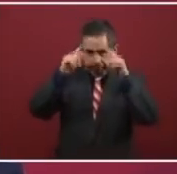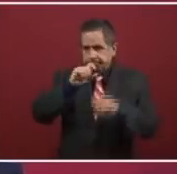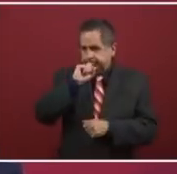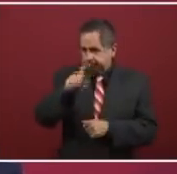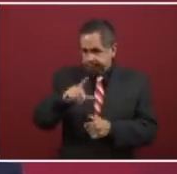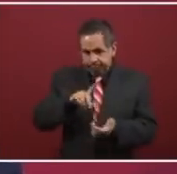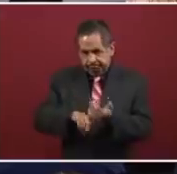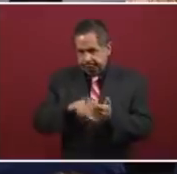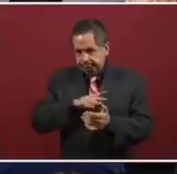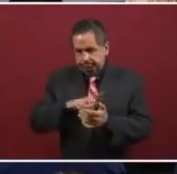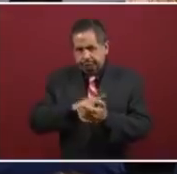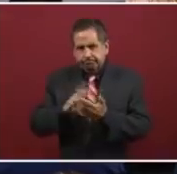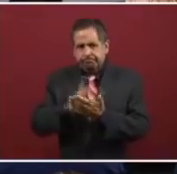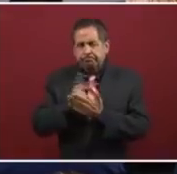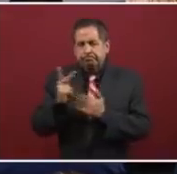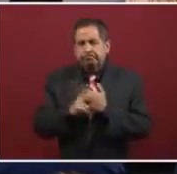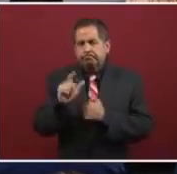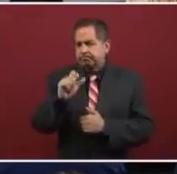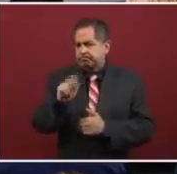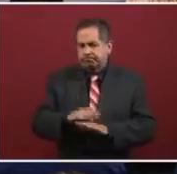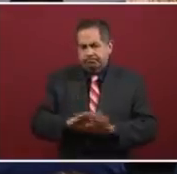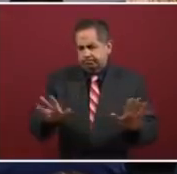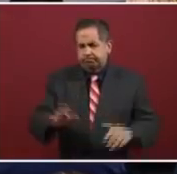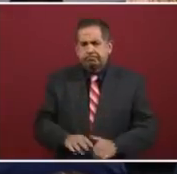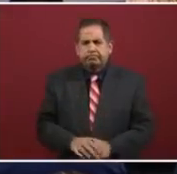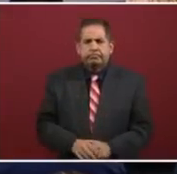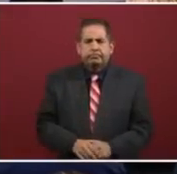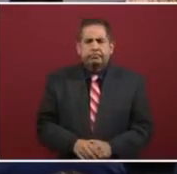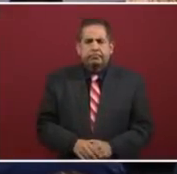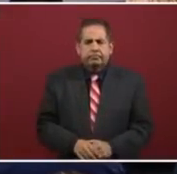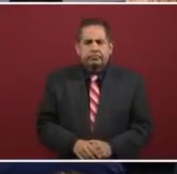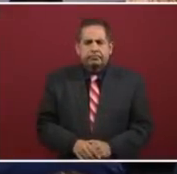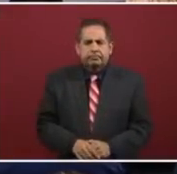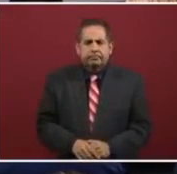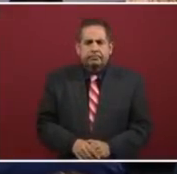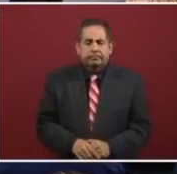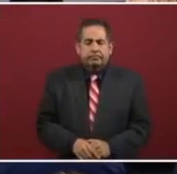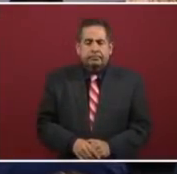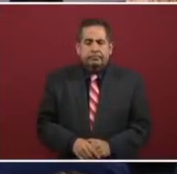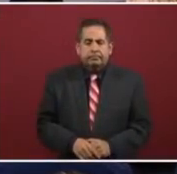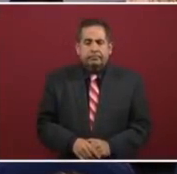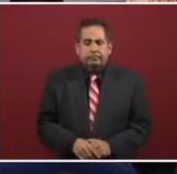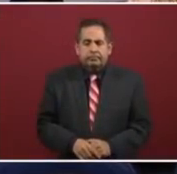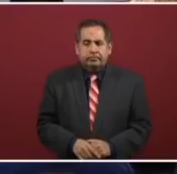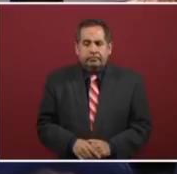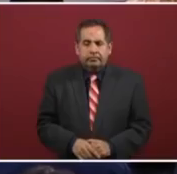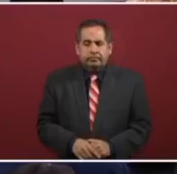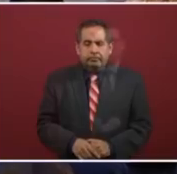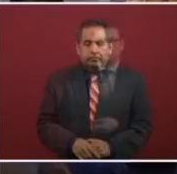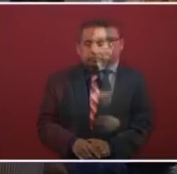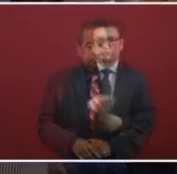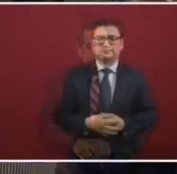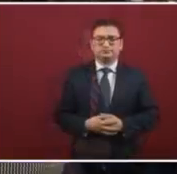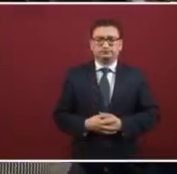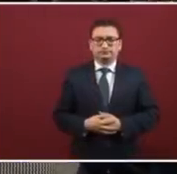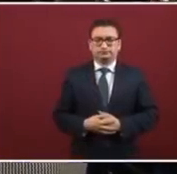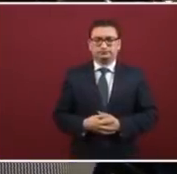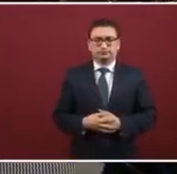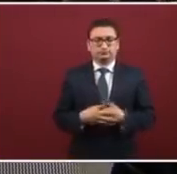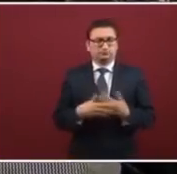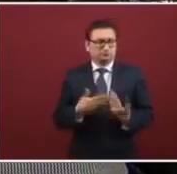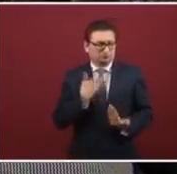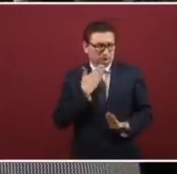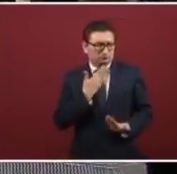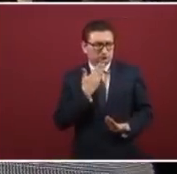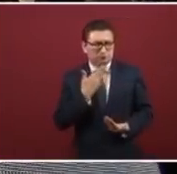El presidente abordó otros temas, entre los cuales destacó que su gobierno logró aumentar la recaudación fiscal. Es buena